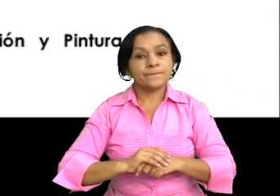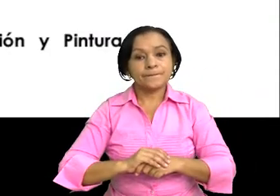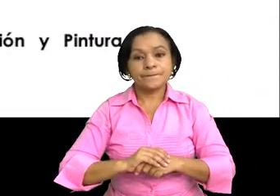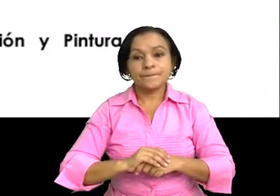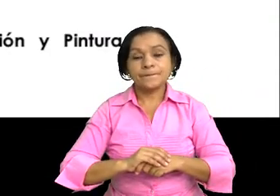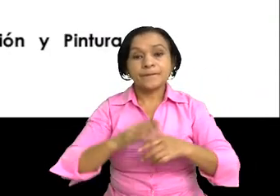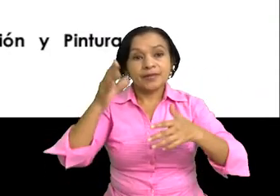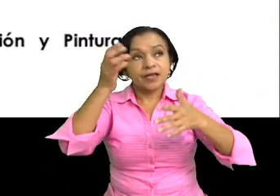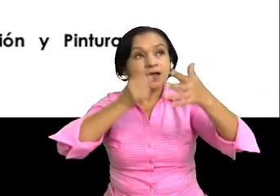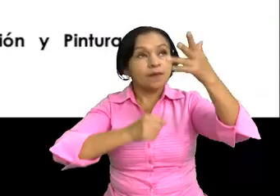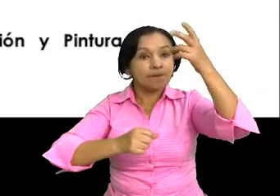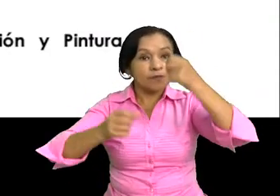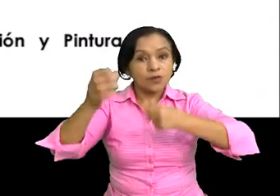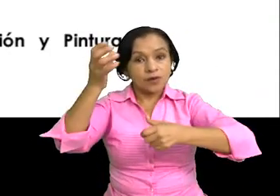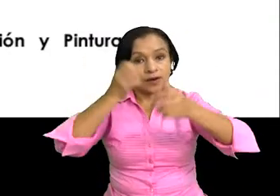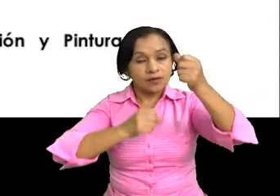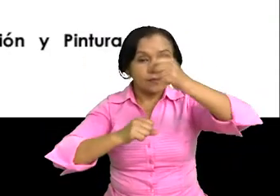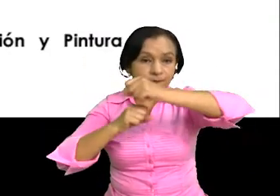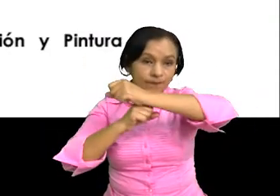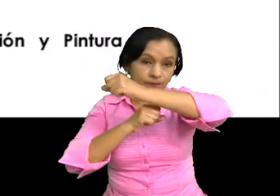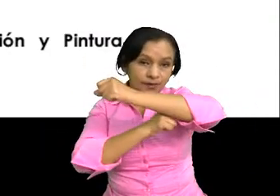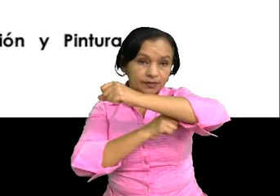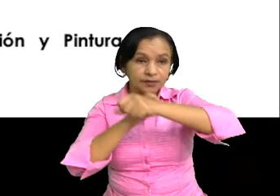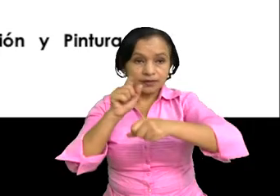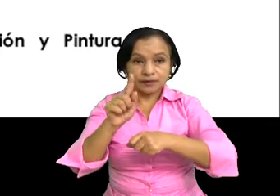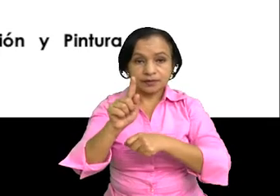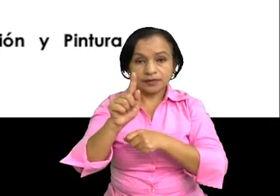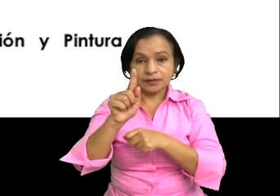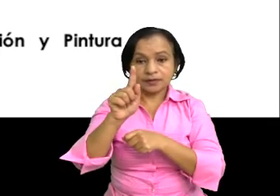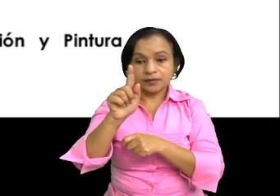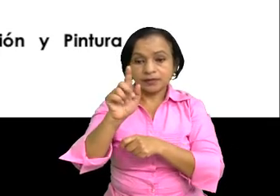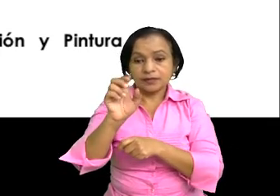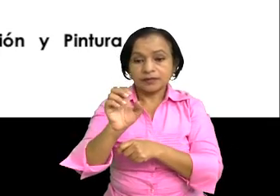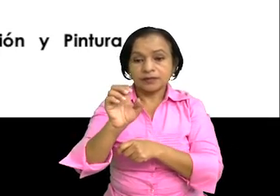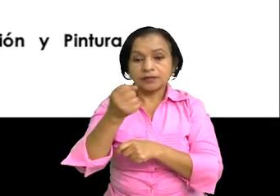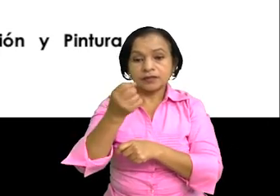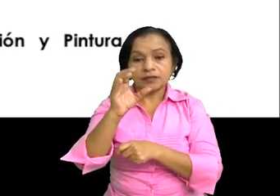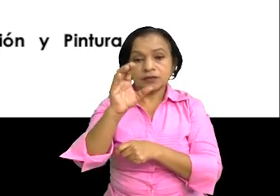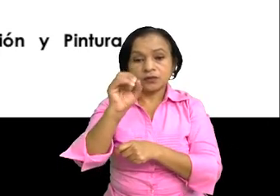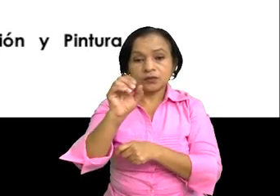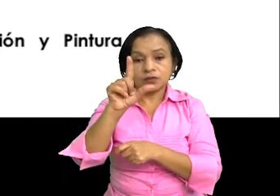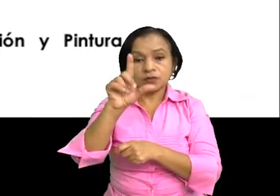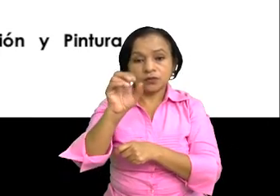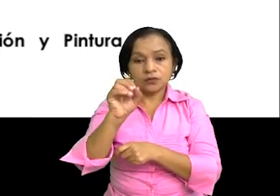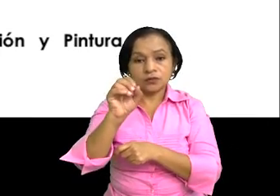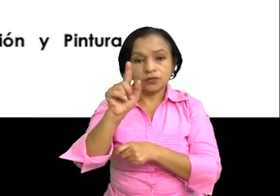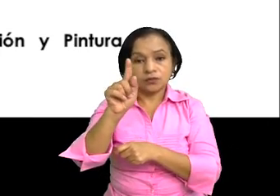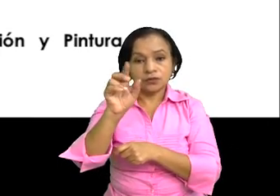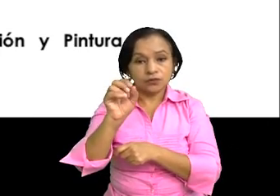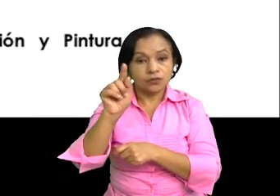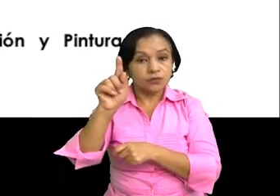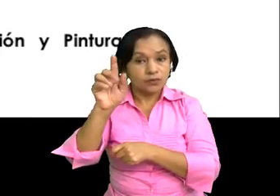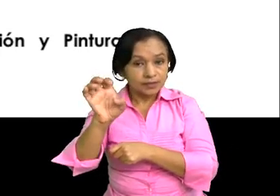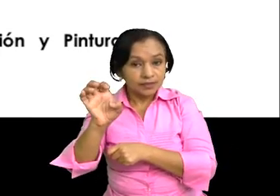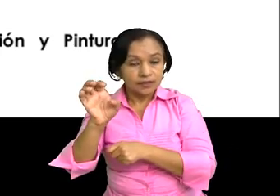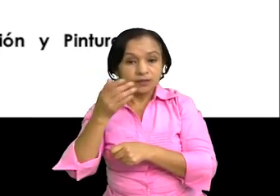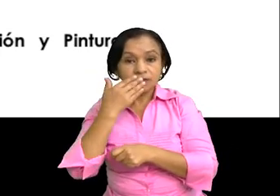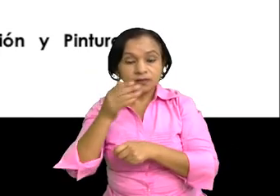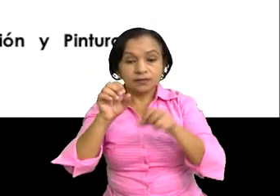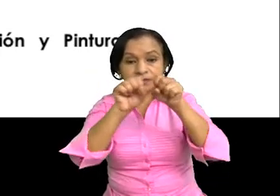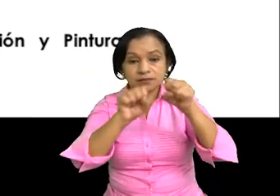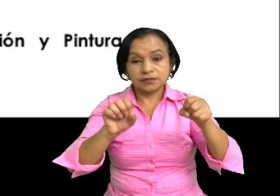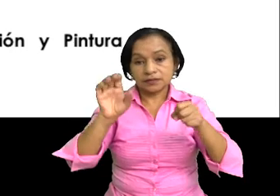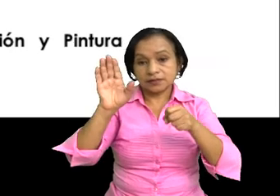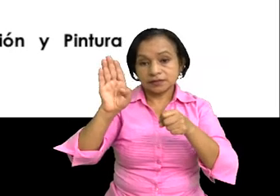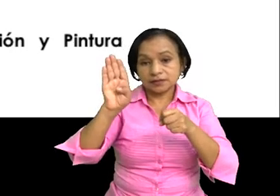En Huaco, el puente Tecolostote, que es importantísimo mantenerlo nítido entre San Benito